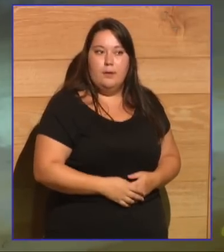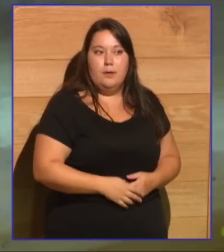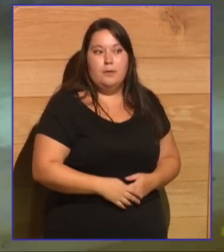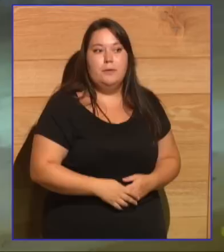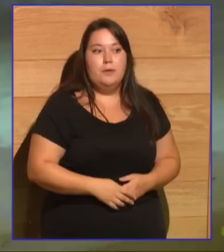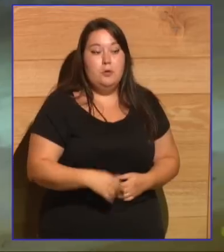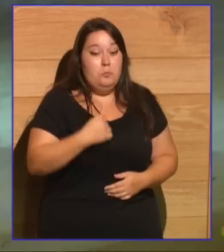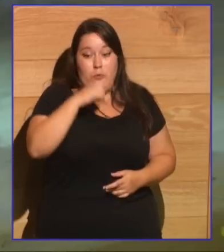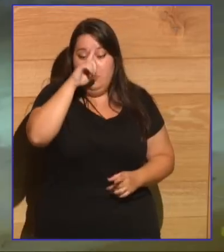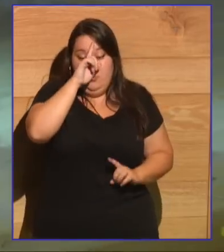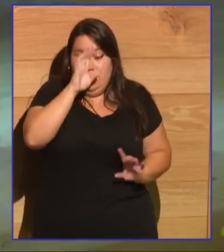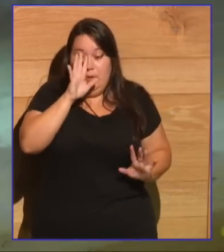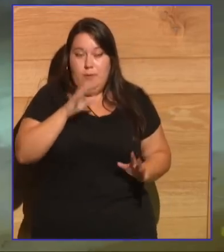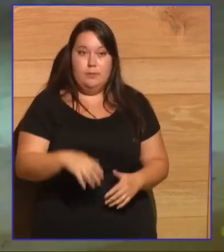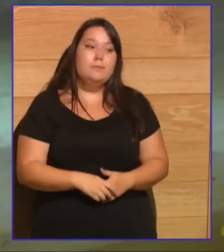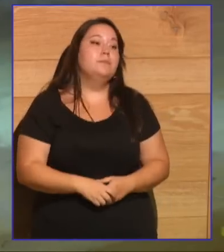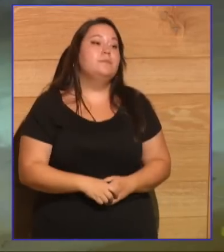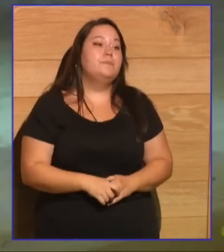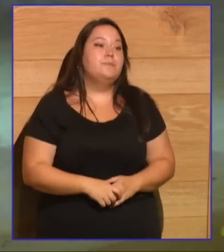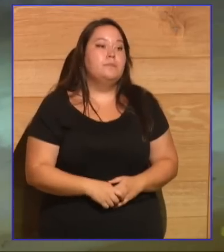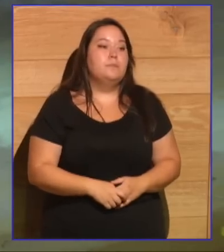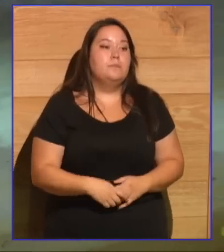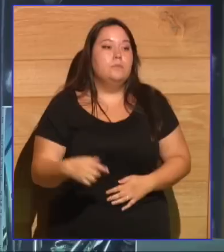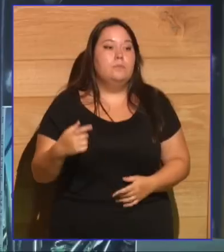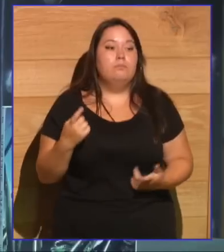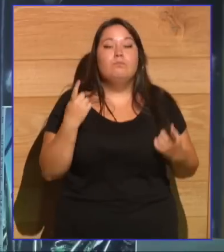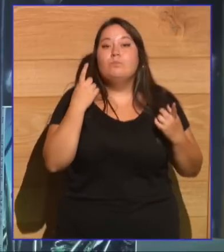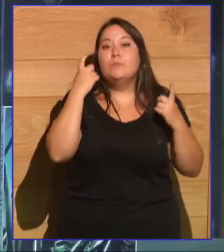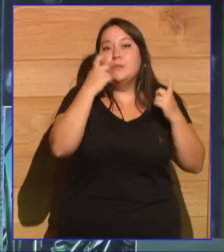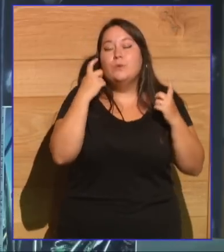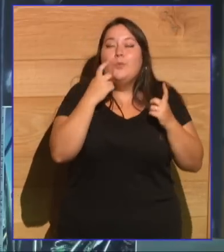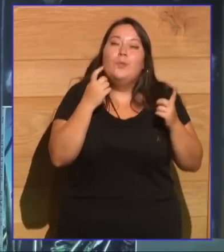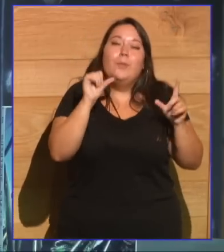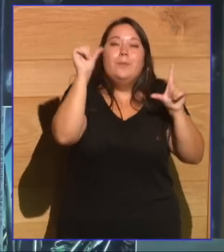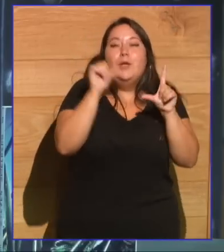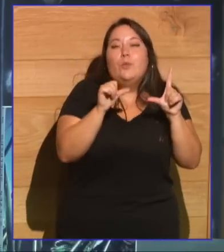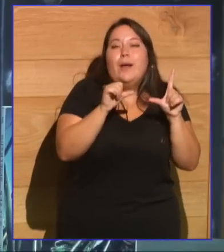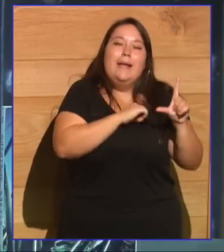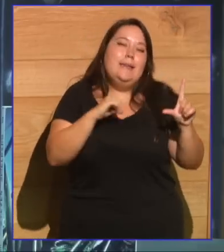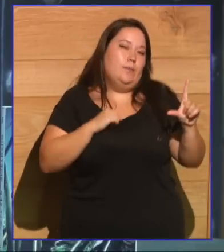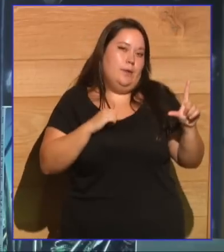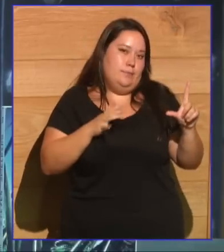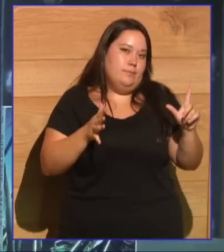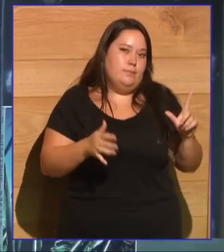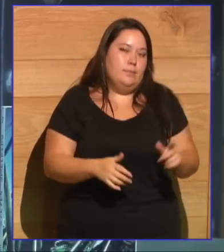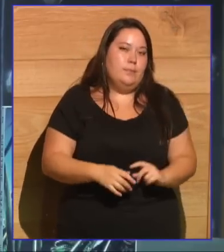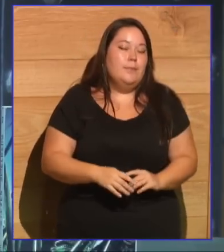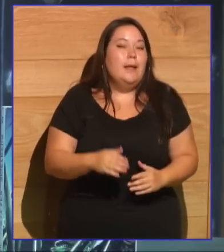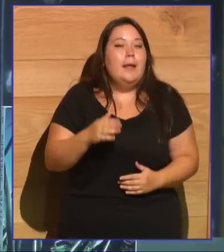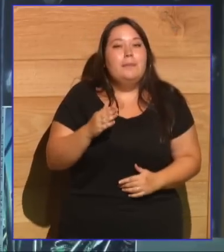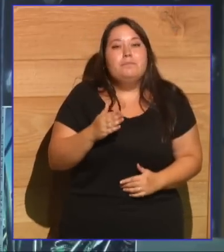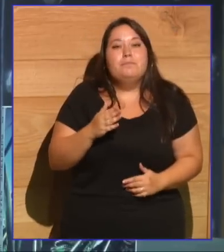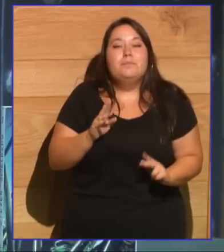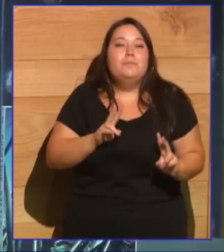no me lo esperaba para nada bien y trata de hacer precisamente una película más íntima en la que él da por hecho desde el principio